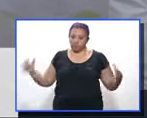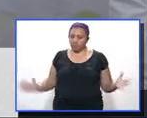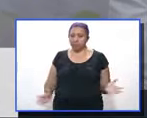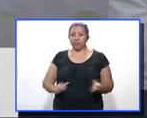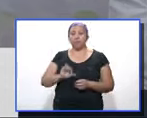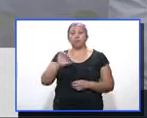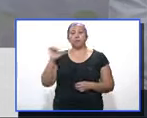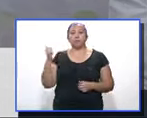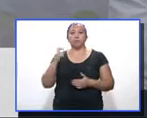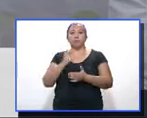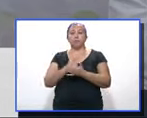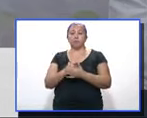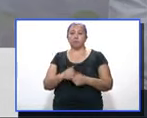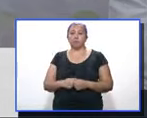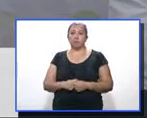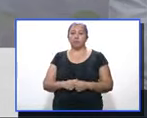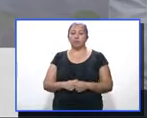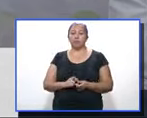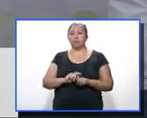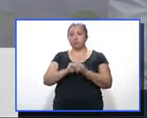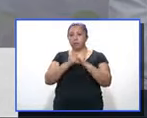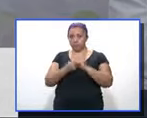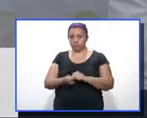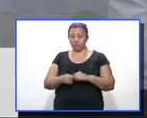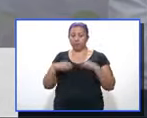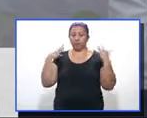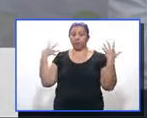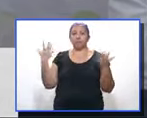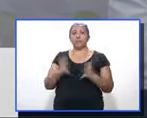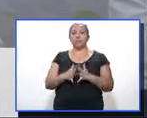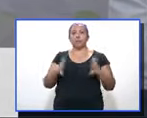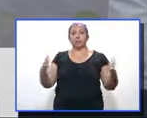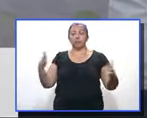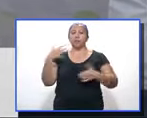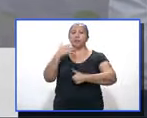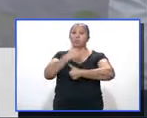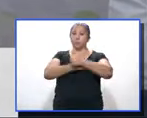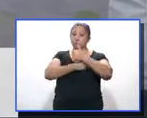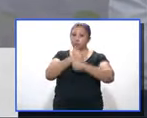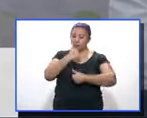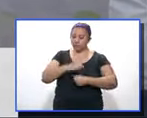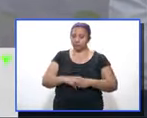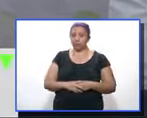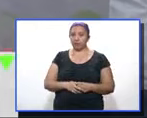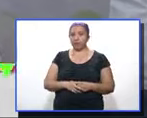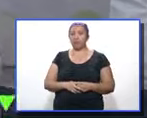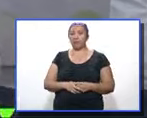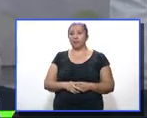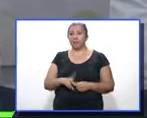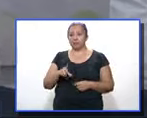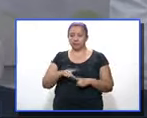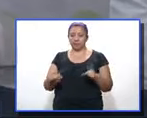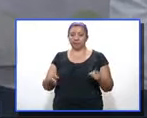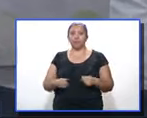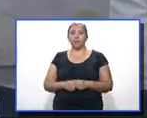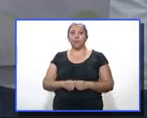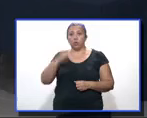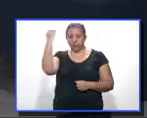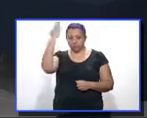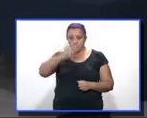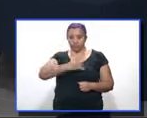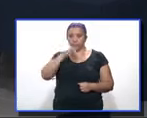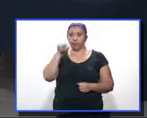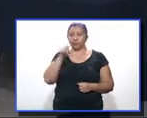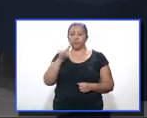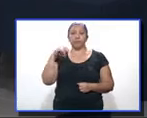ramas económicas a transformarse a la era ambiental, para incrementar su competitividad en los diferentes mercados. Con imágenes de Jorge